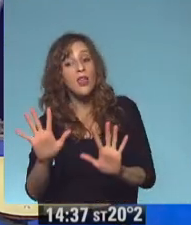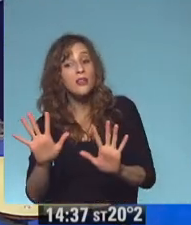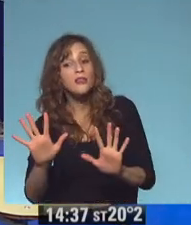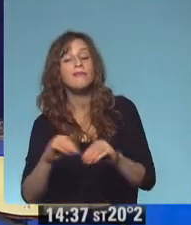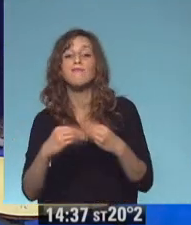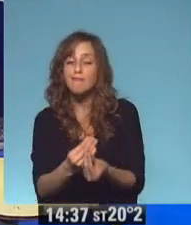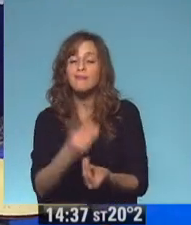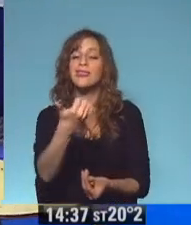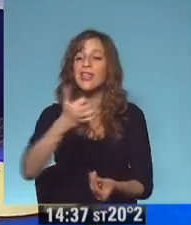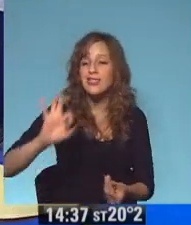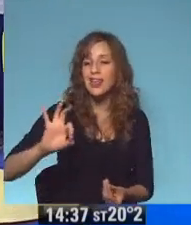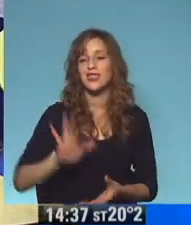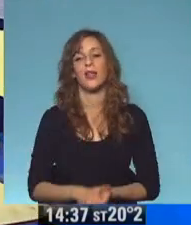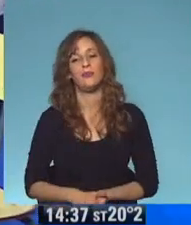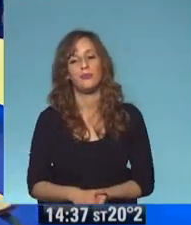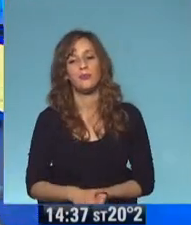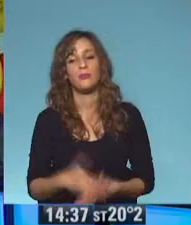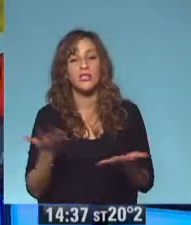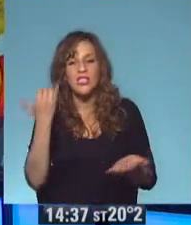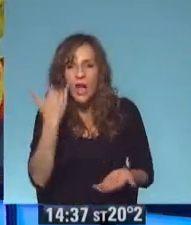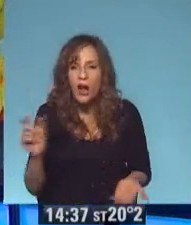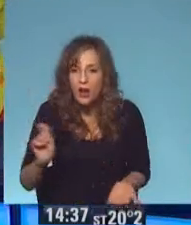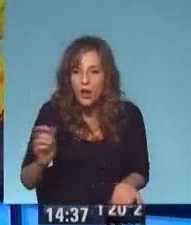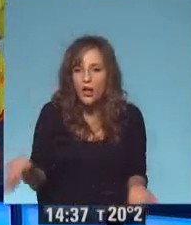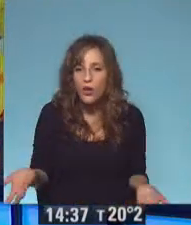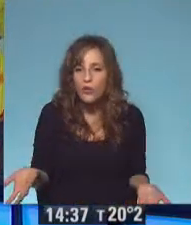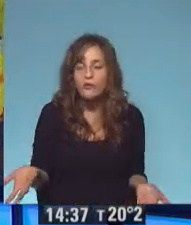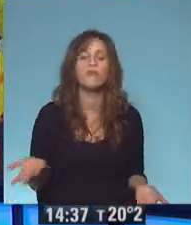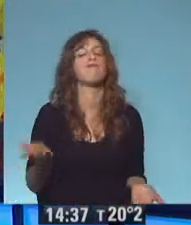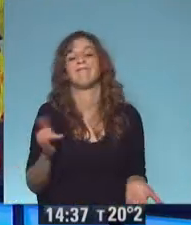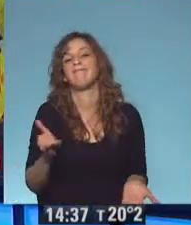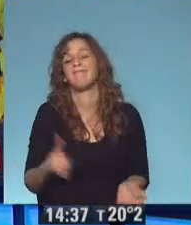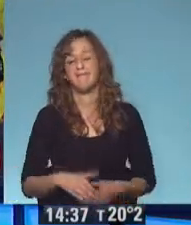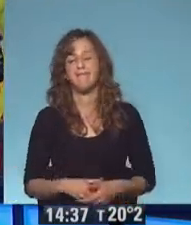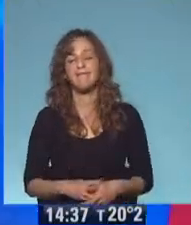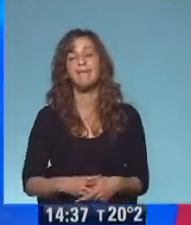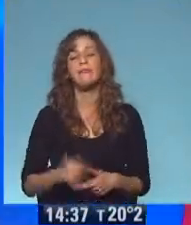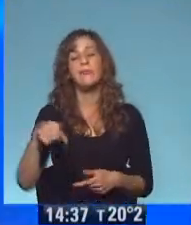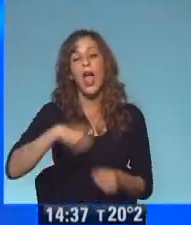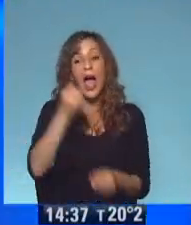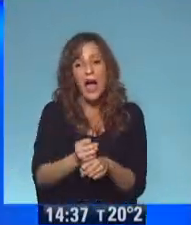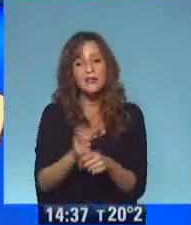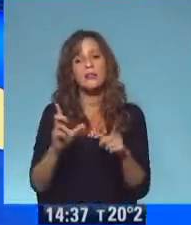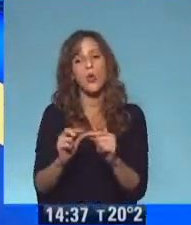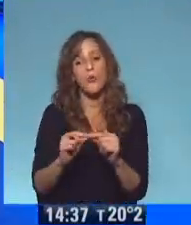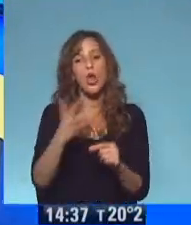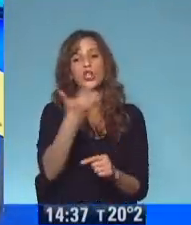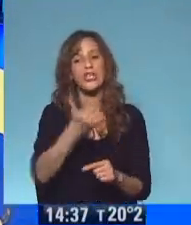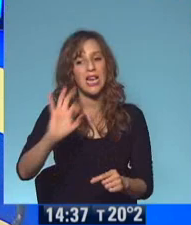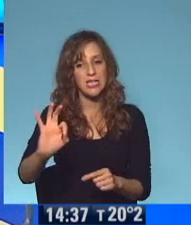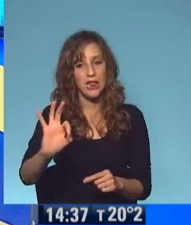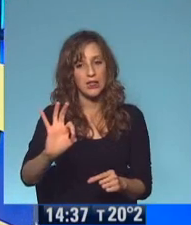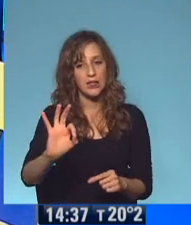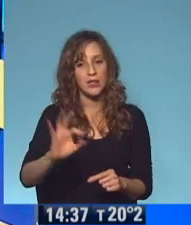¡Vamos! ¡Perfecto! ¿Sí? Muy bien. ¡Ya al recreo! ¿Para qué muevo esto? Un minuto. Llegamos al 60, porque mañana nos vamos a olvidar. Ay, lo estoy